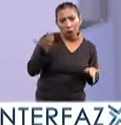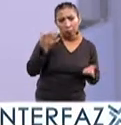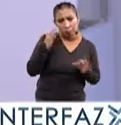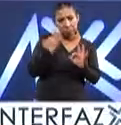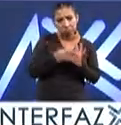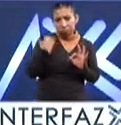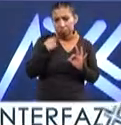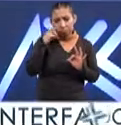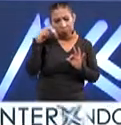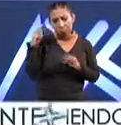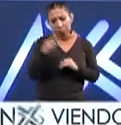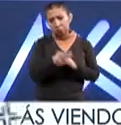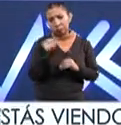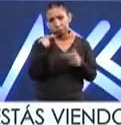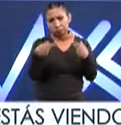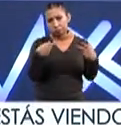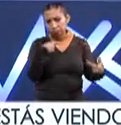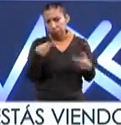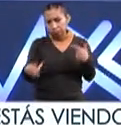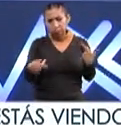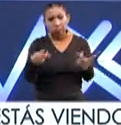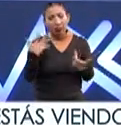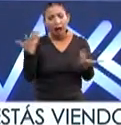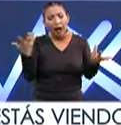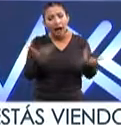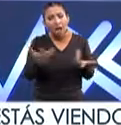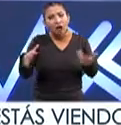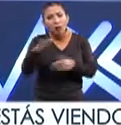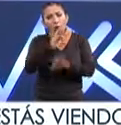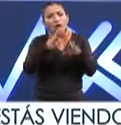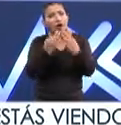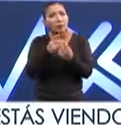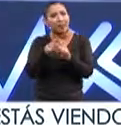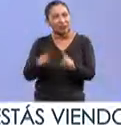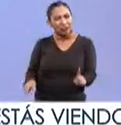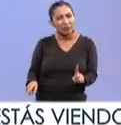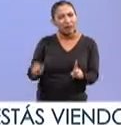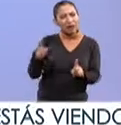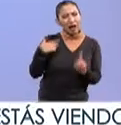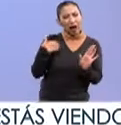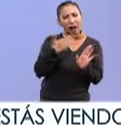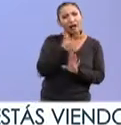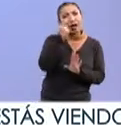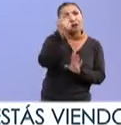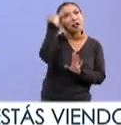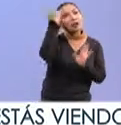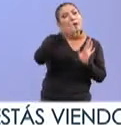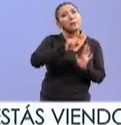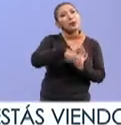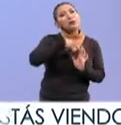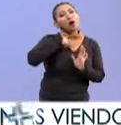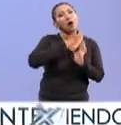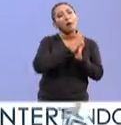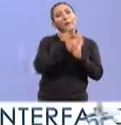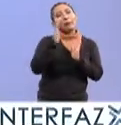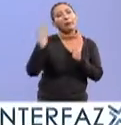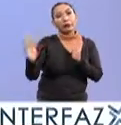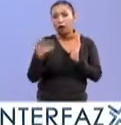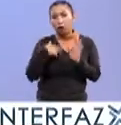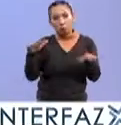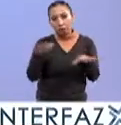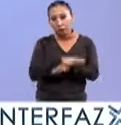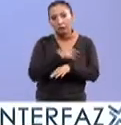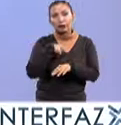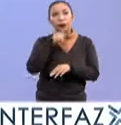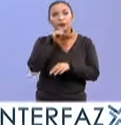acierto esta visión que están desarrollando en cuanto a que generen un modelo distinto a lo que es el concepto tradicional de biblioteca, pero supongo que también